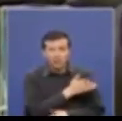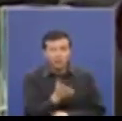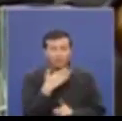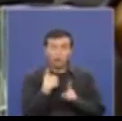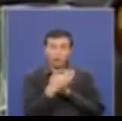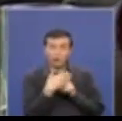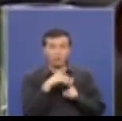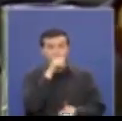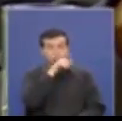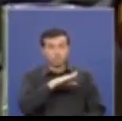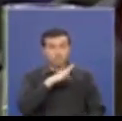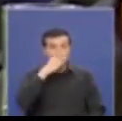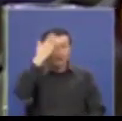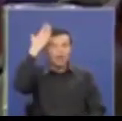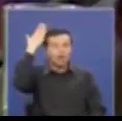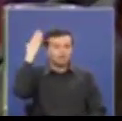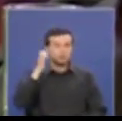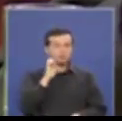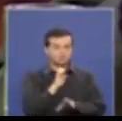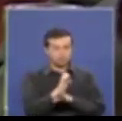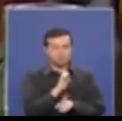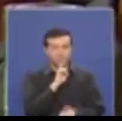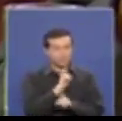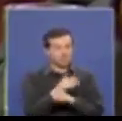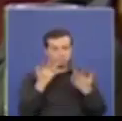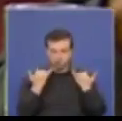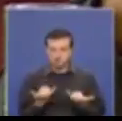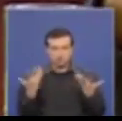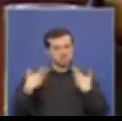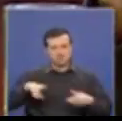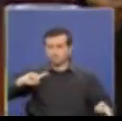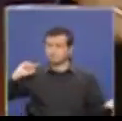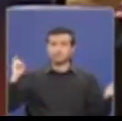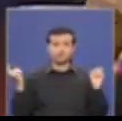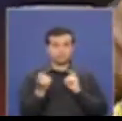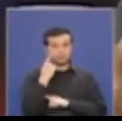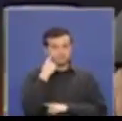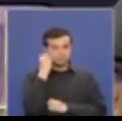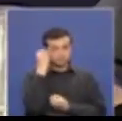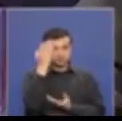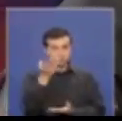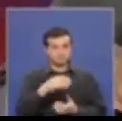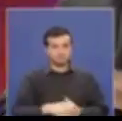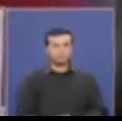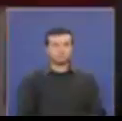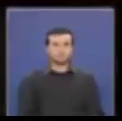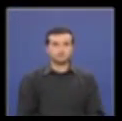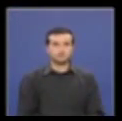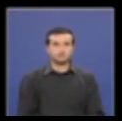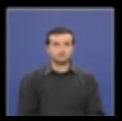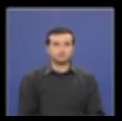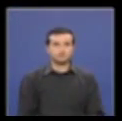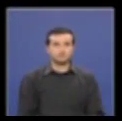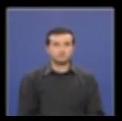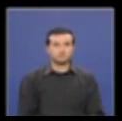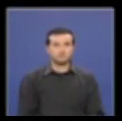memoria. Este era el viejo país que cambió con nuestra revolución, compañero. Adelante.